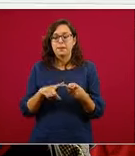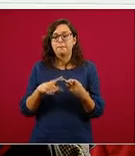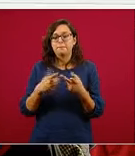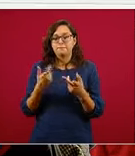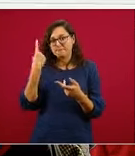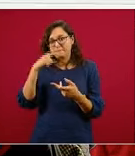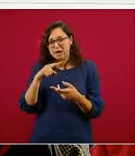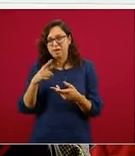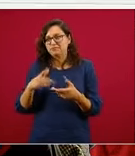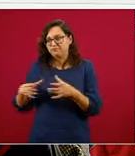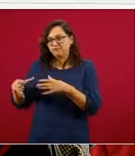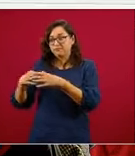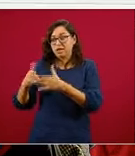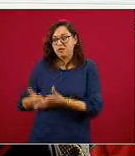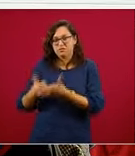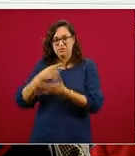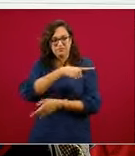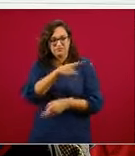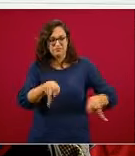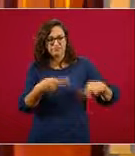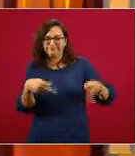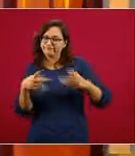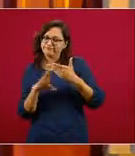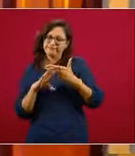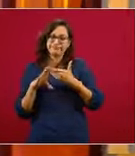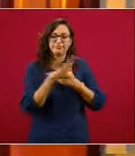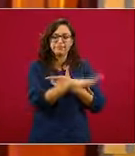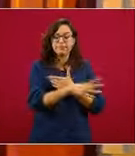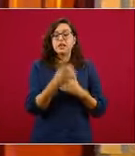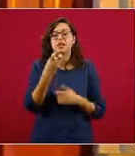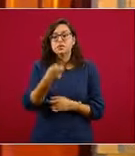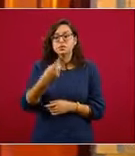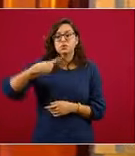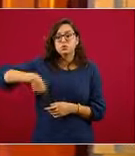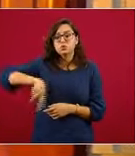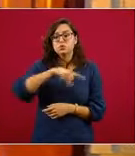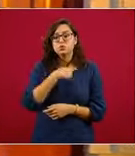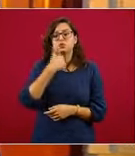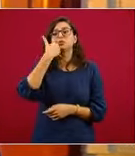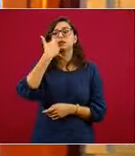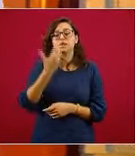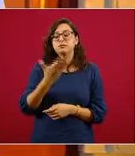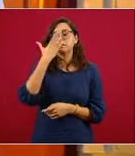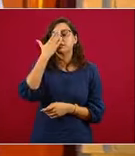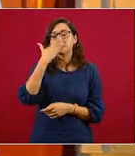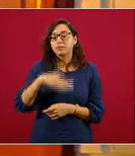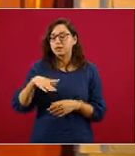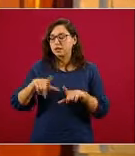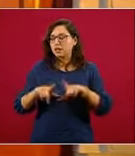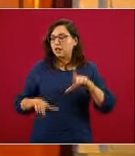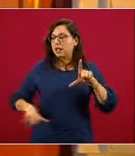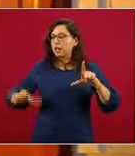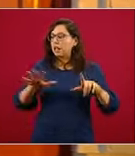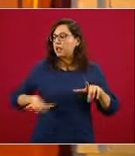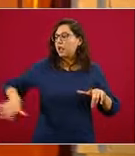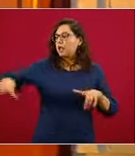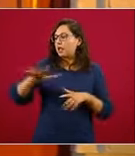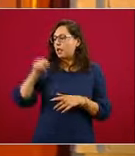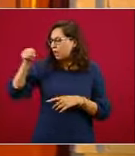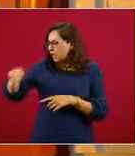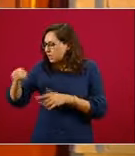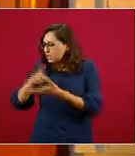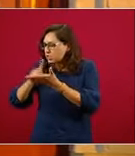oferta. Además, algo que nos interesa muchísimo es poder describir el fenómeno del consumo en territorios. Hemos colaborado